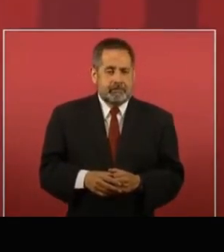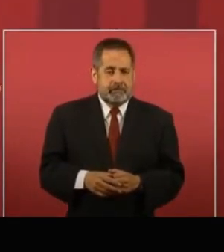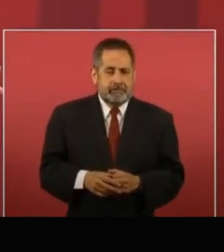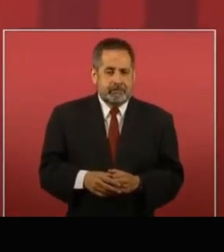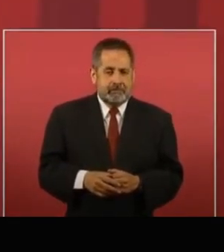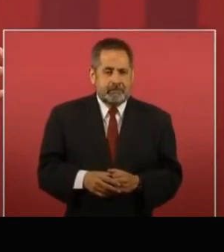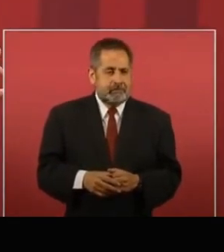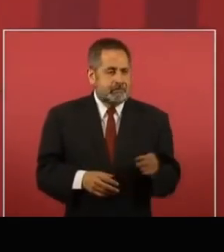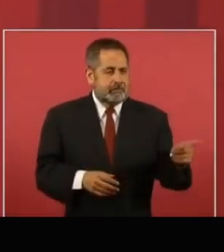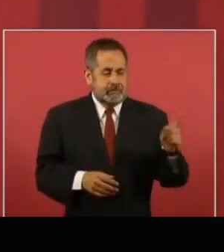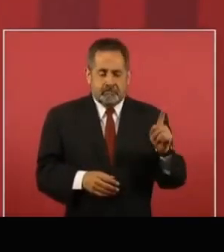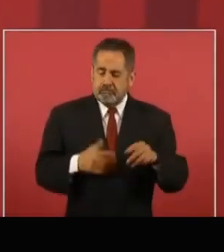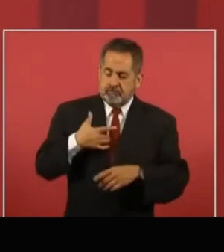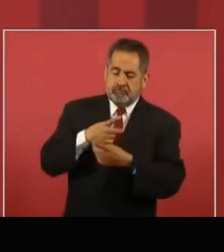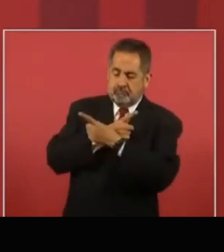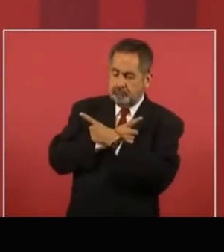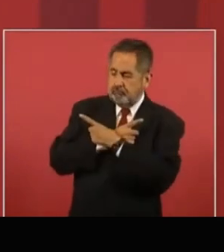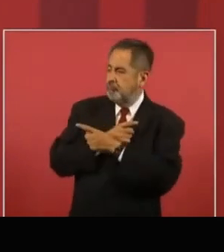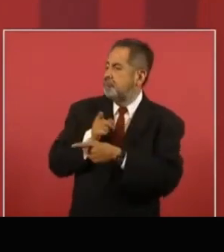con qué autoridad moral